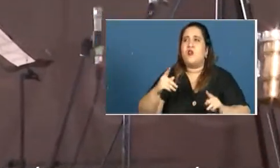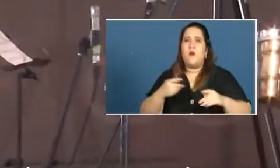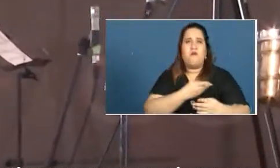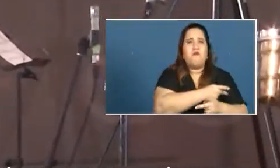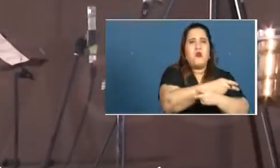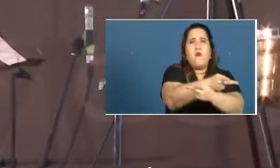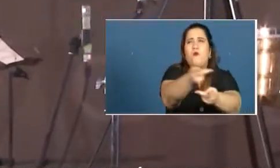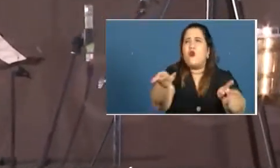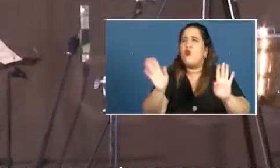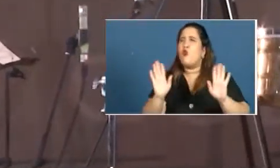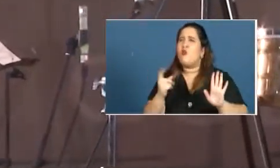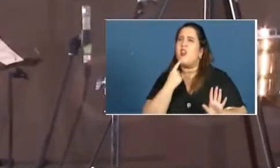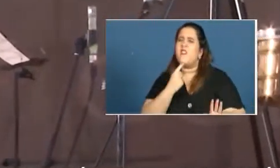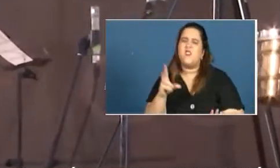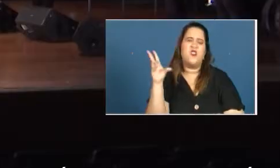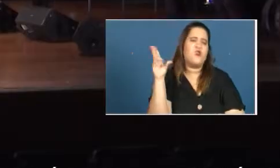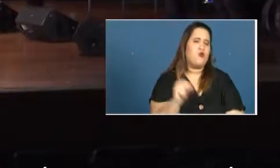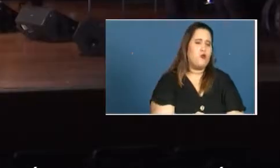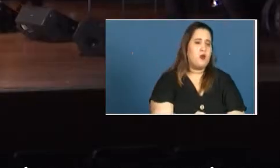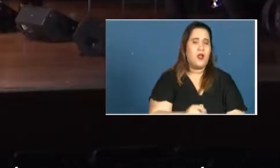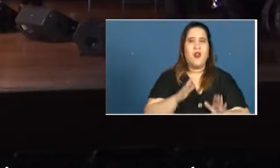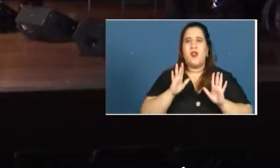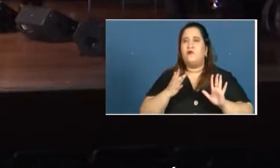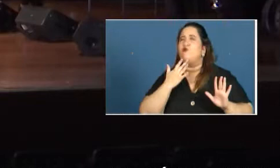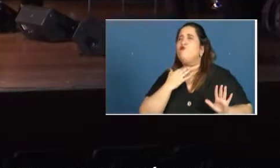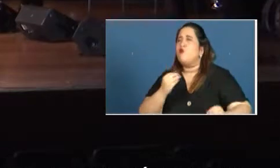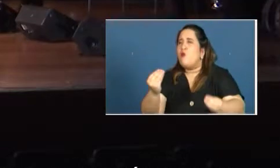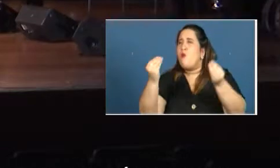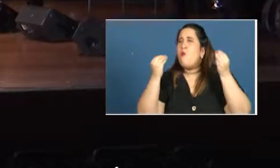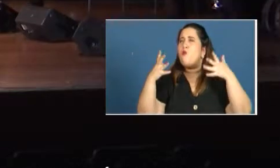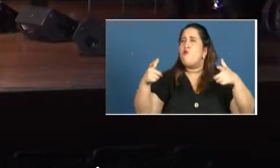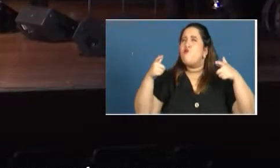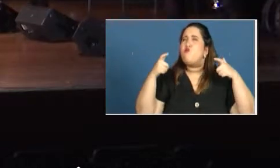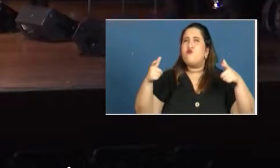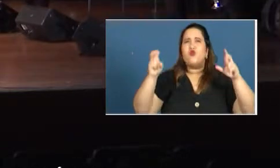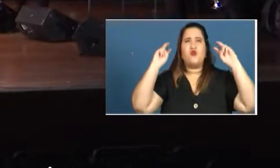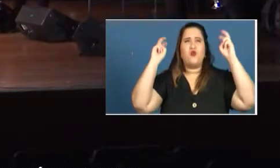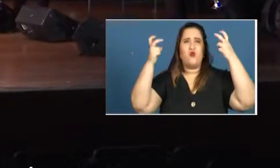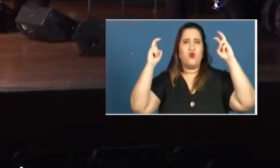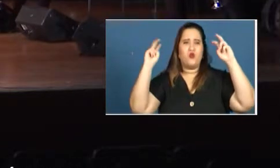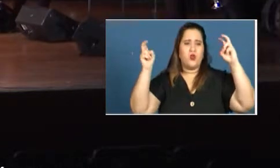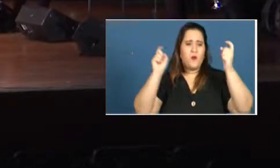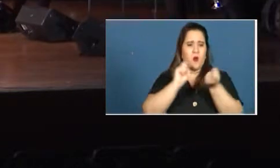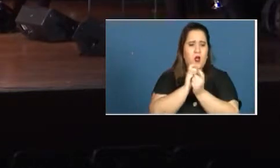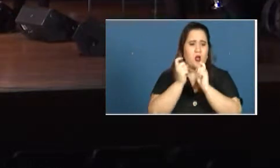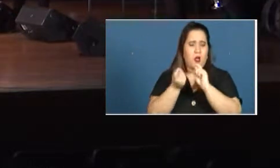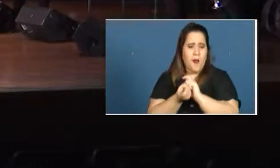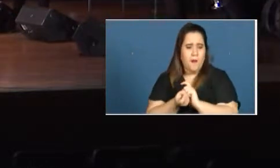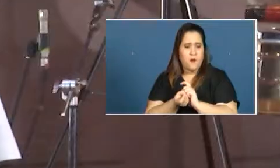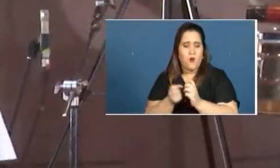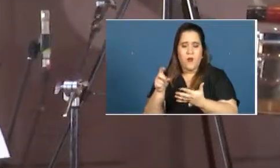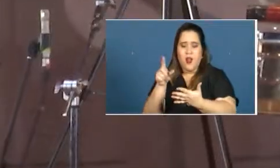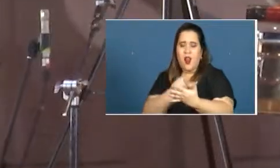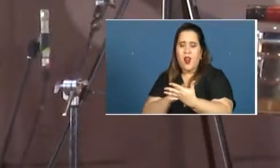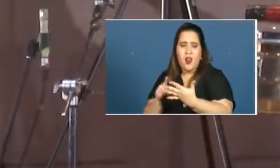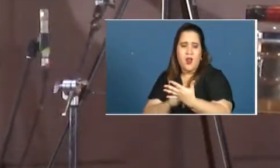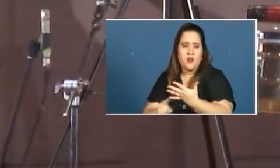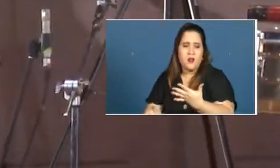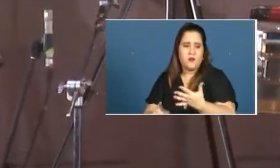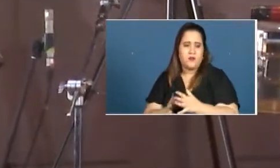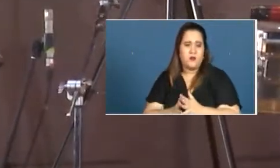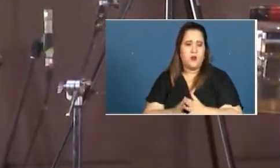falla. Y les encantó el tema, un arreglo de Orlando Libreros y letra